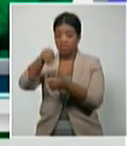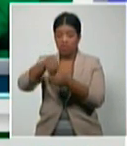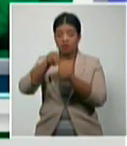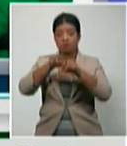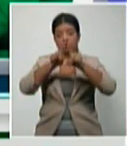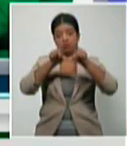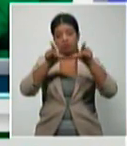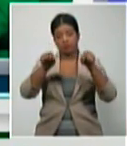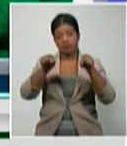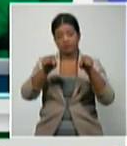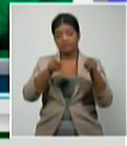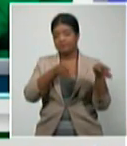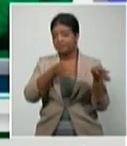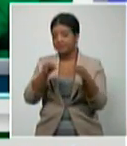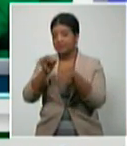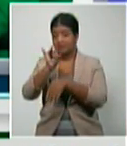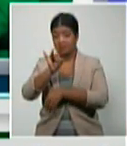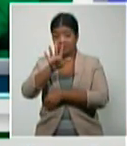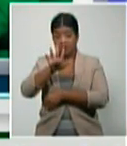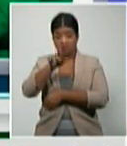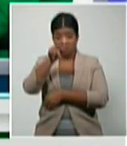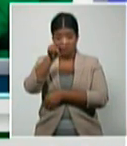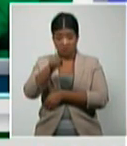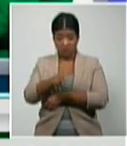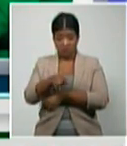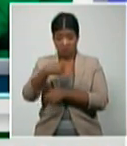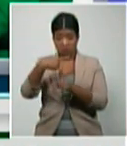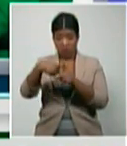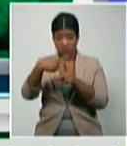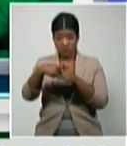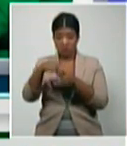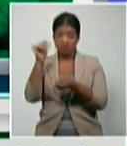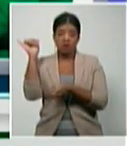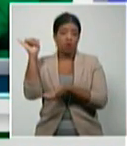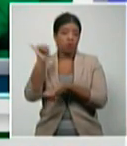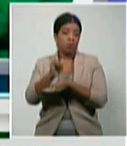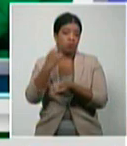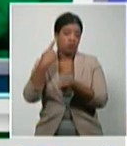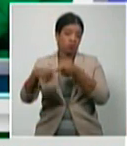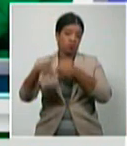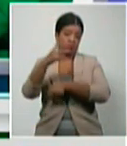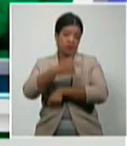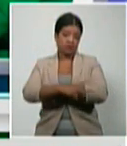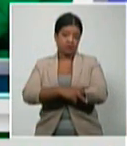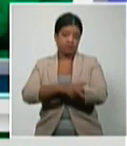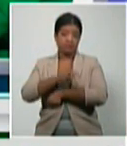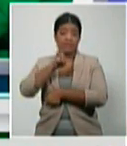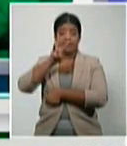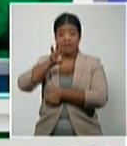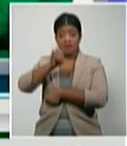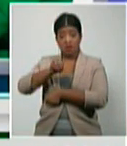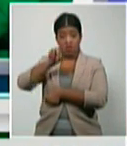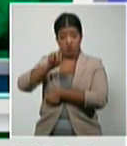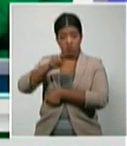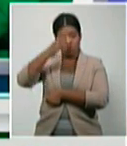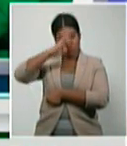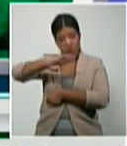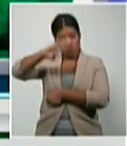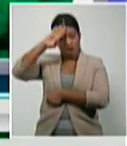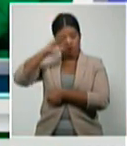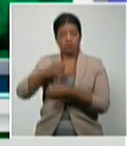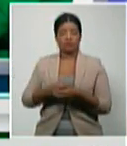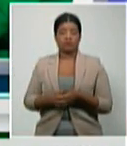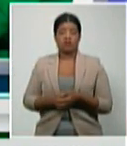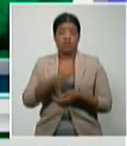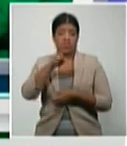los diagnosticados pues fueron importados y 301 son cubanos y 13 son